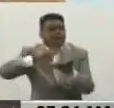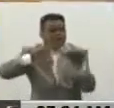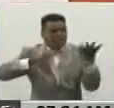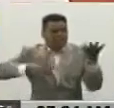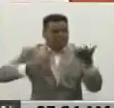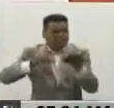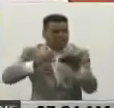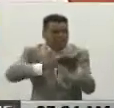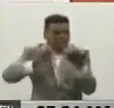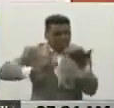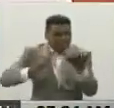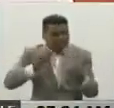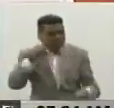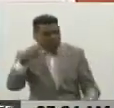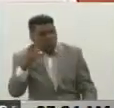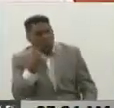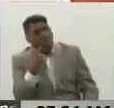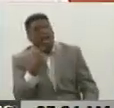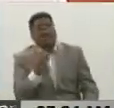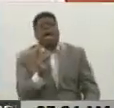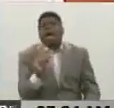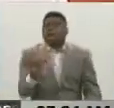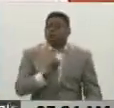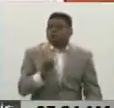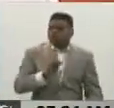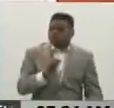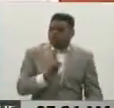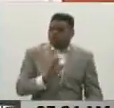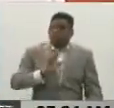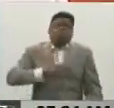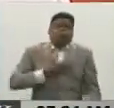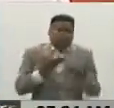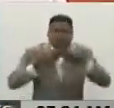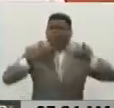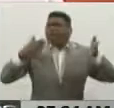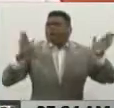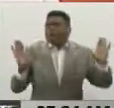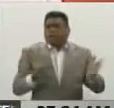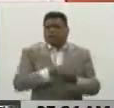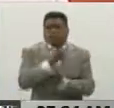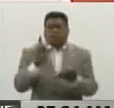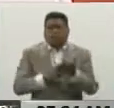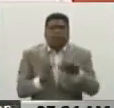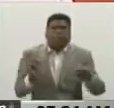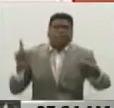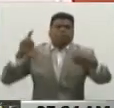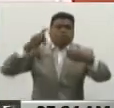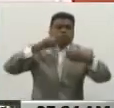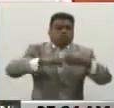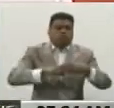¿Cómo es ese proceso? No necesariamente, fíjense, el proceso es un proceso abierto, como le decía, un tema de inclusión.